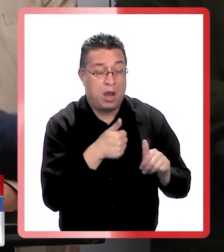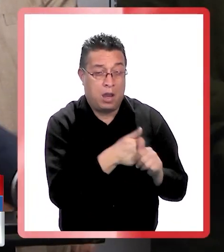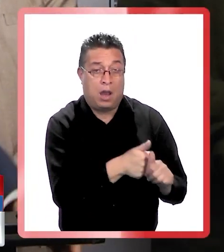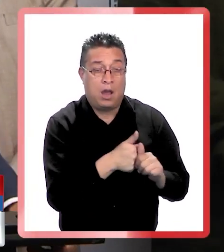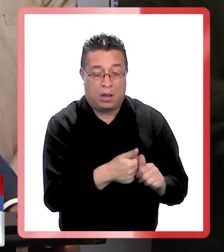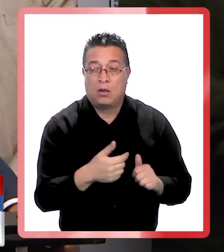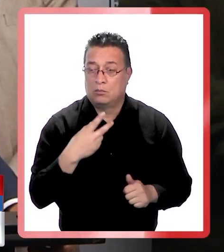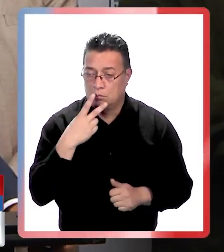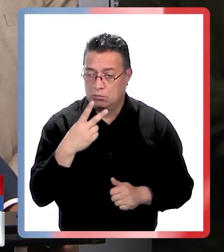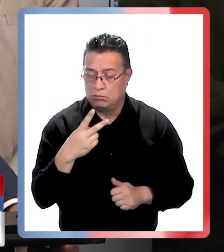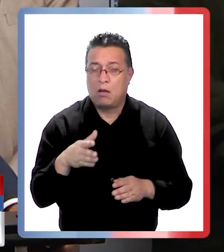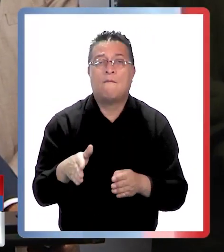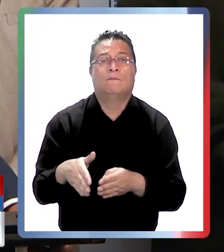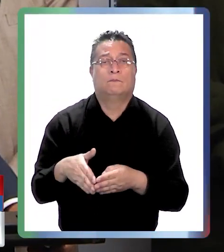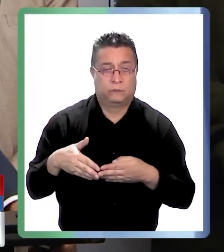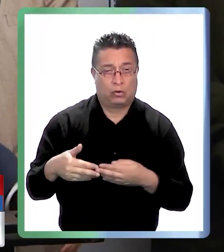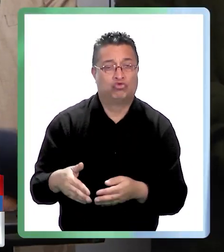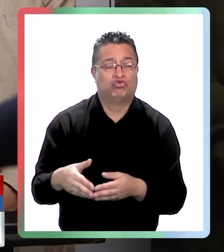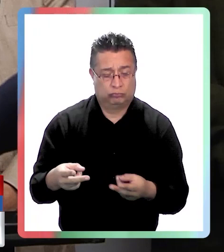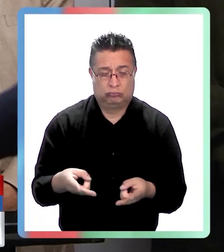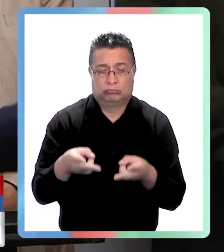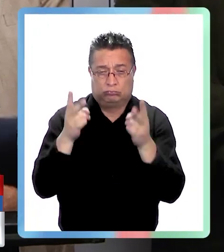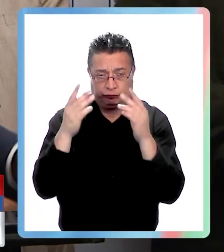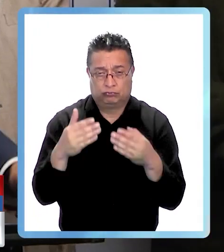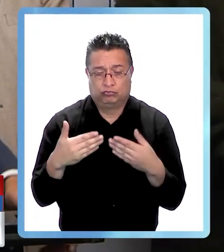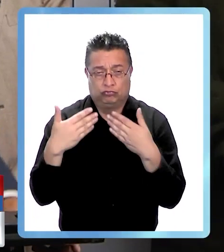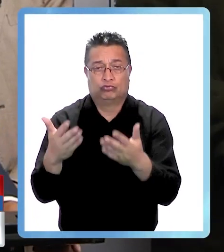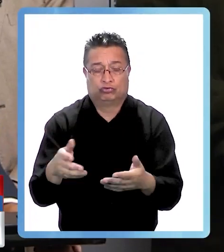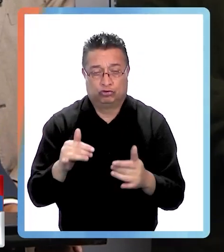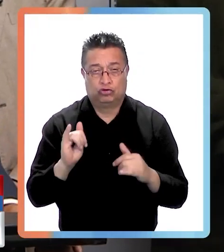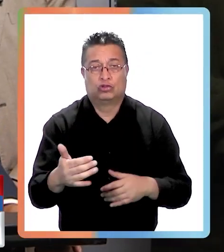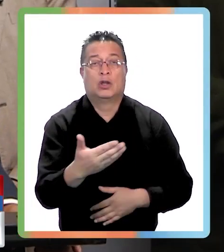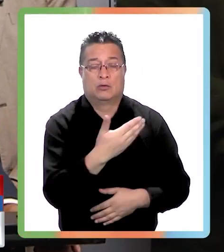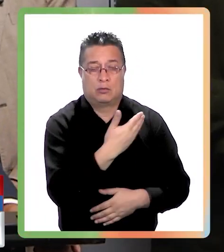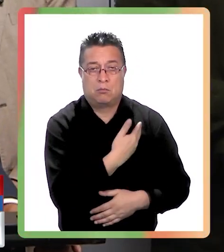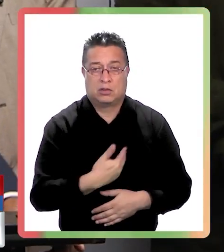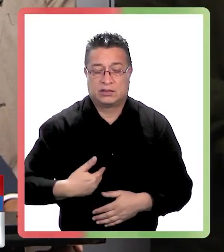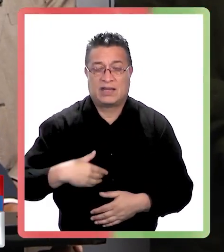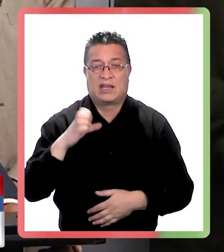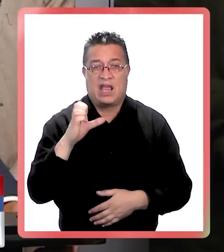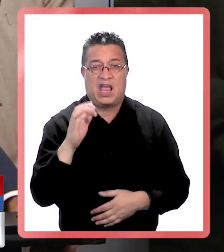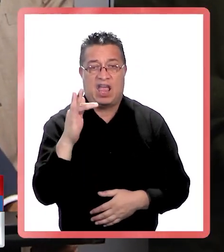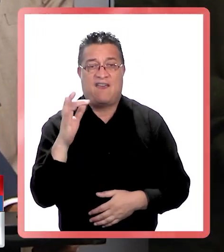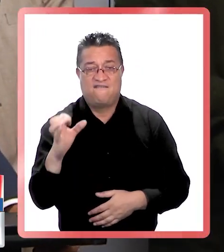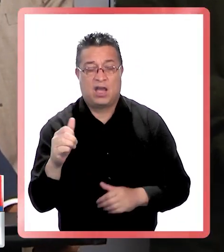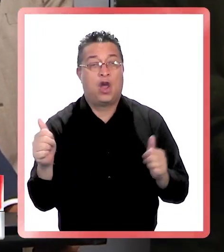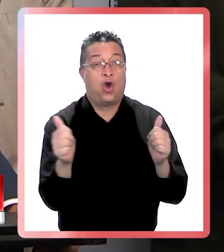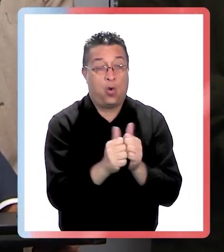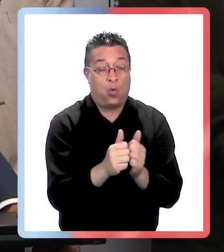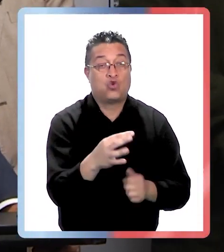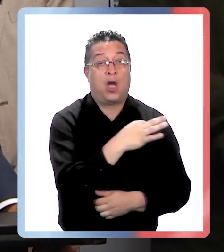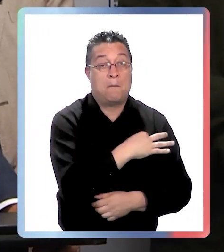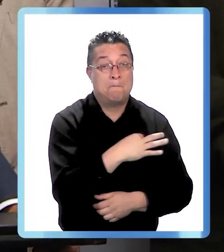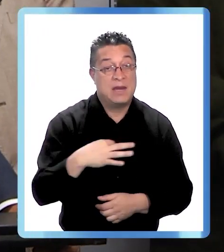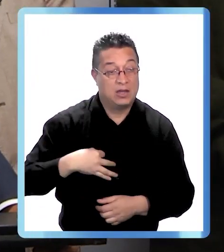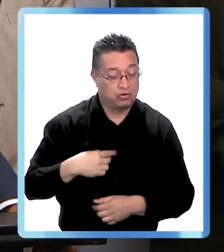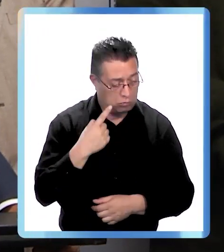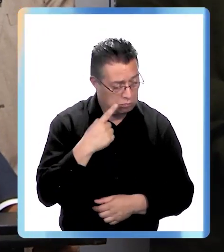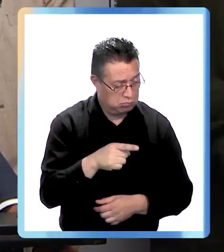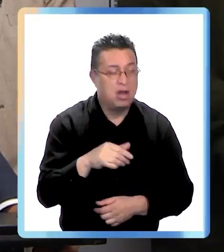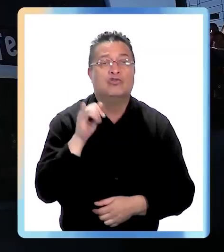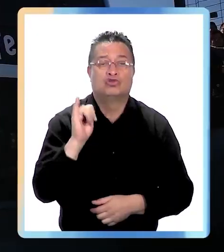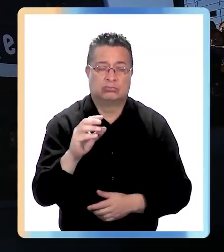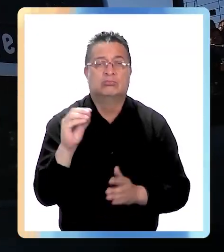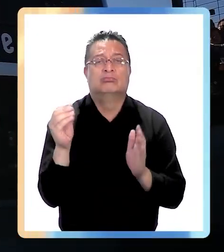se pudo flexibilizar esa medida, pudo el presidente de EFE en conjunto con el ministro establecerlo como